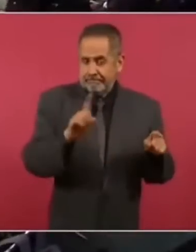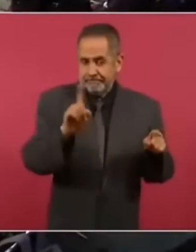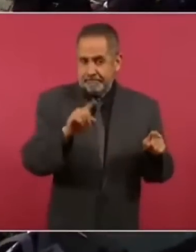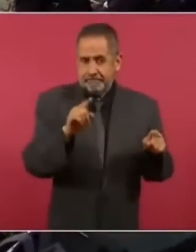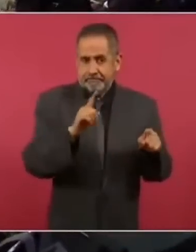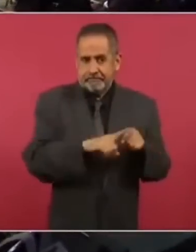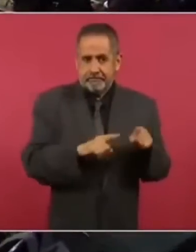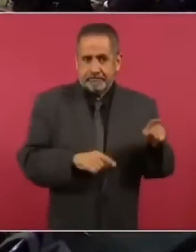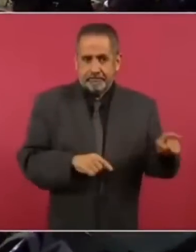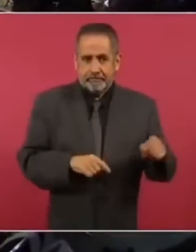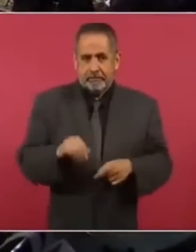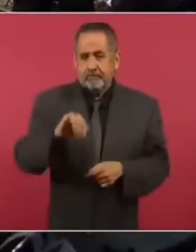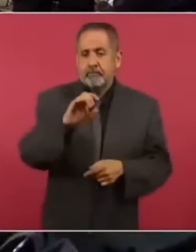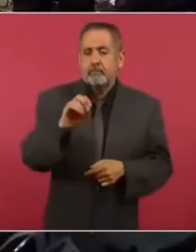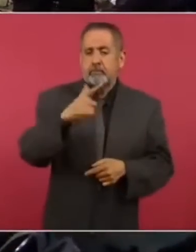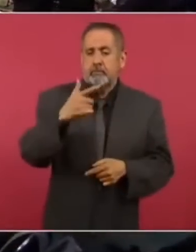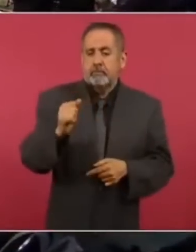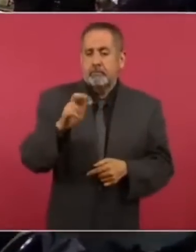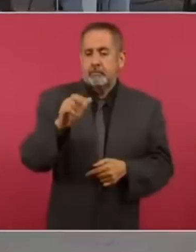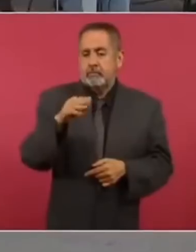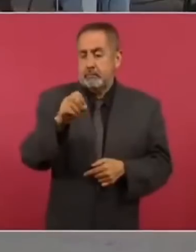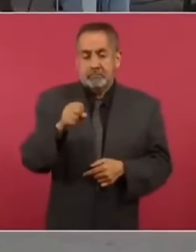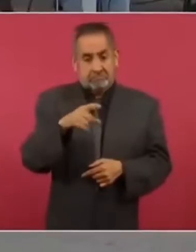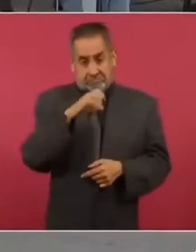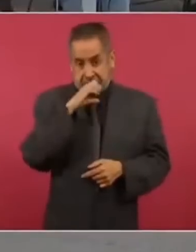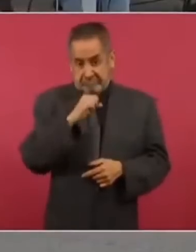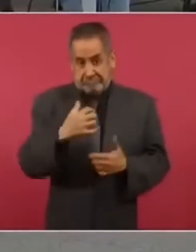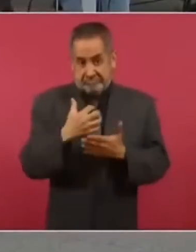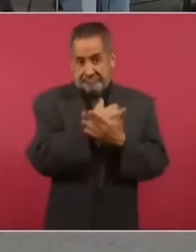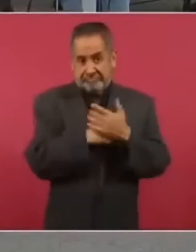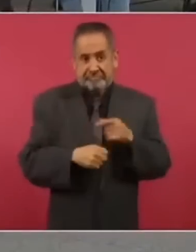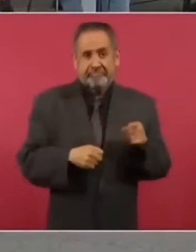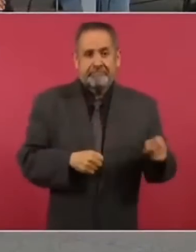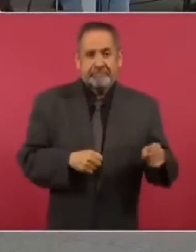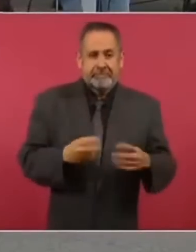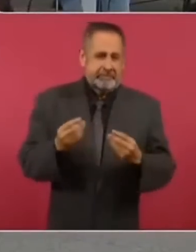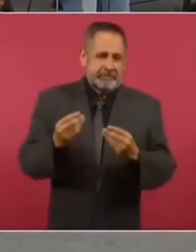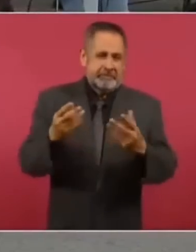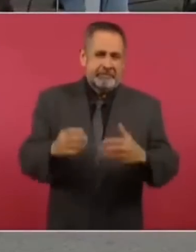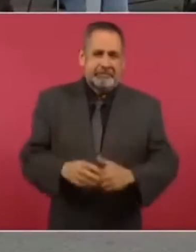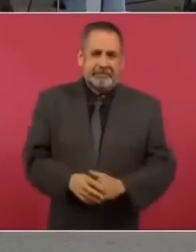No. Jorge Ramos. Jorge Ramos. Sí, ese gana muchísimo.